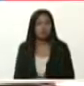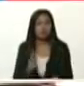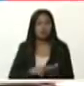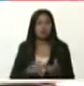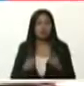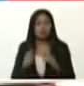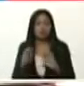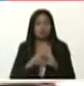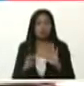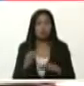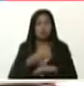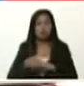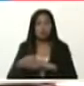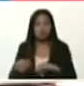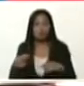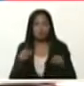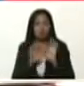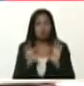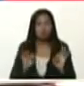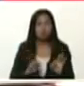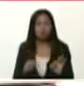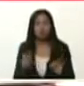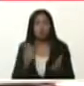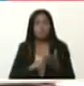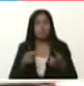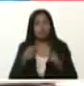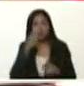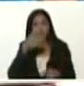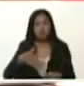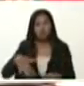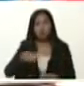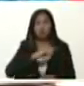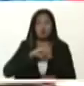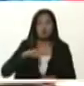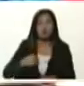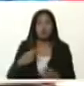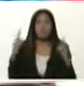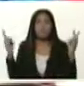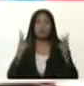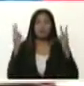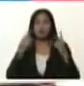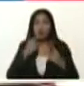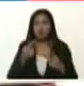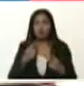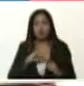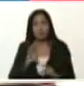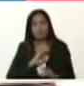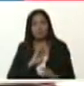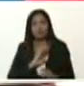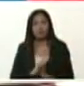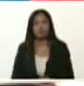cumplirle a las regiones, cumplirle a nuestro pueblo. Tremenda victoria, digo yo.